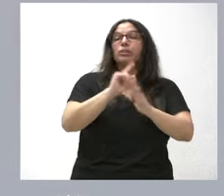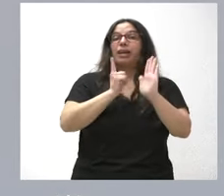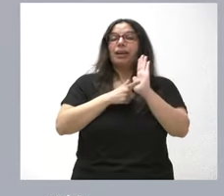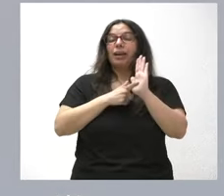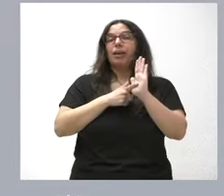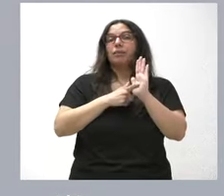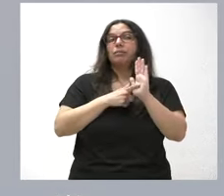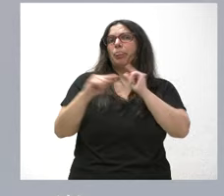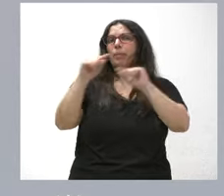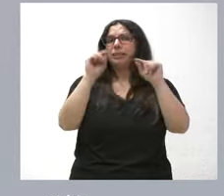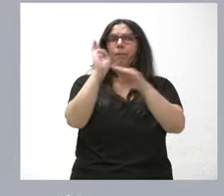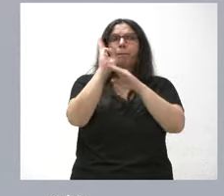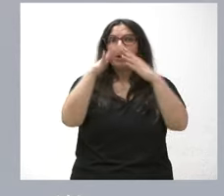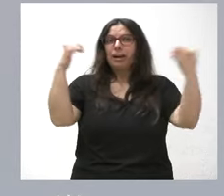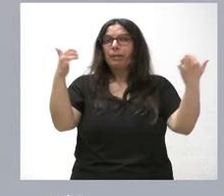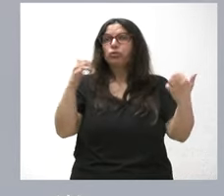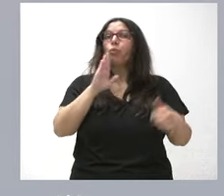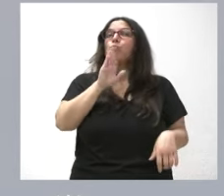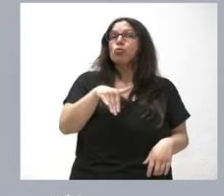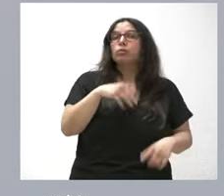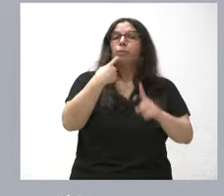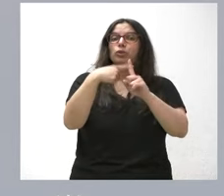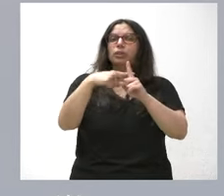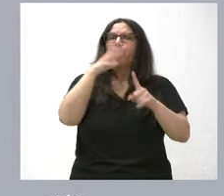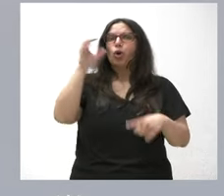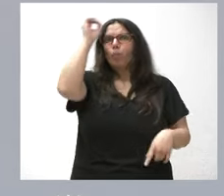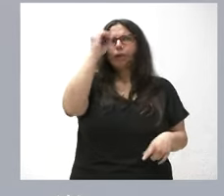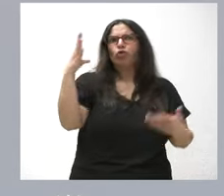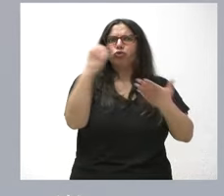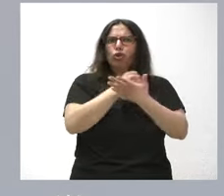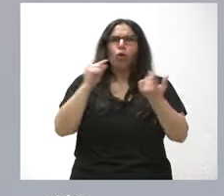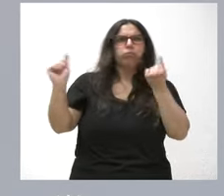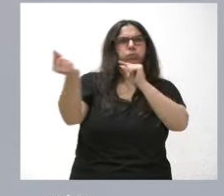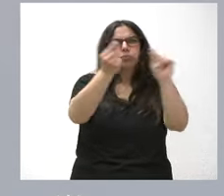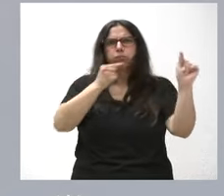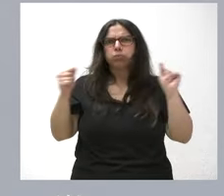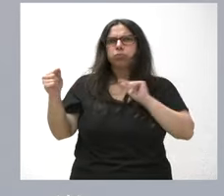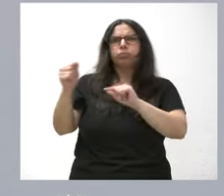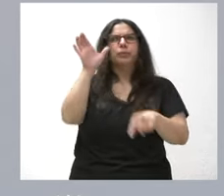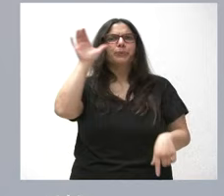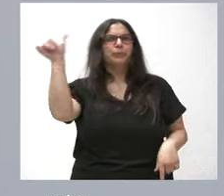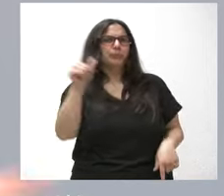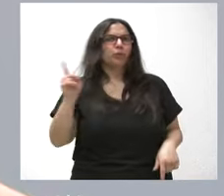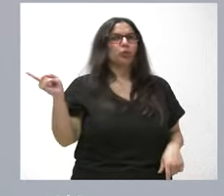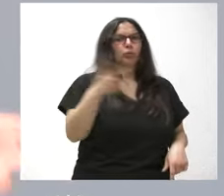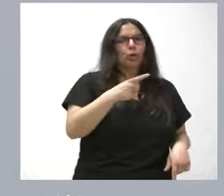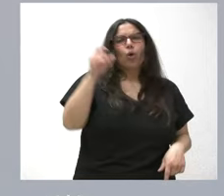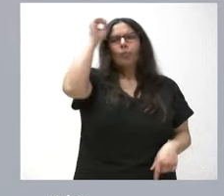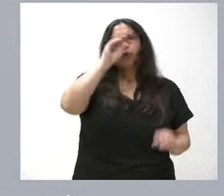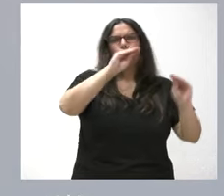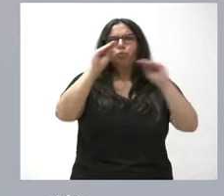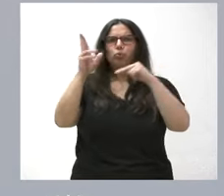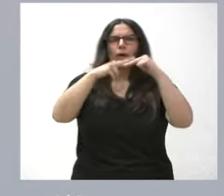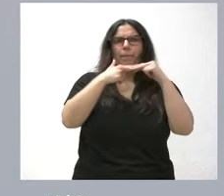cualquier debate parlamentario, es que da lugar a que los grupos opinen y a que los grupos, por tanto, puedan presentar sus posiciones, sus